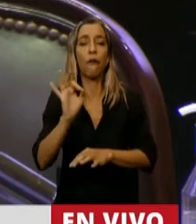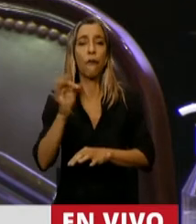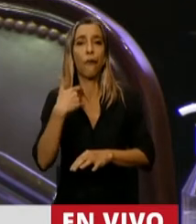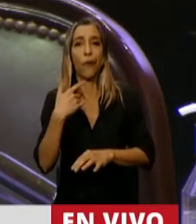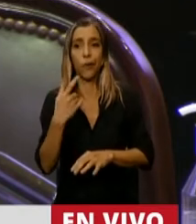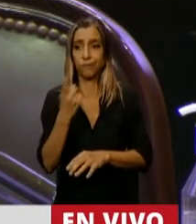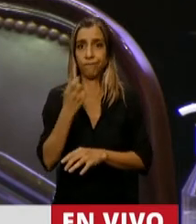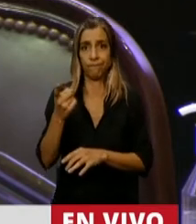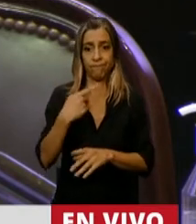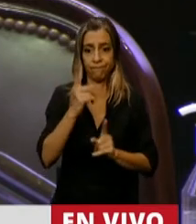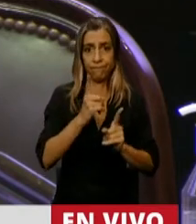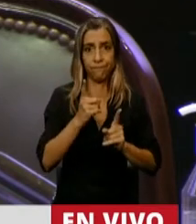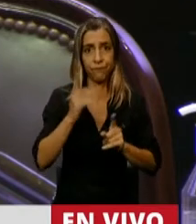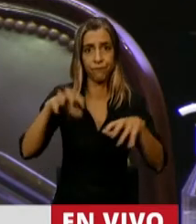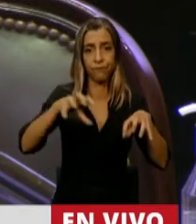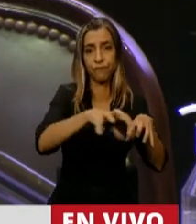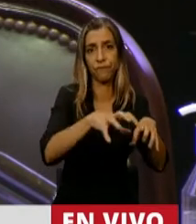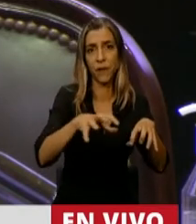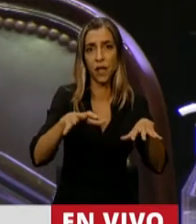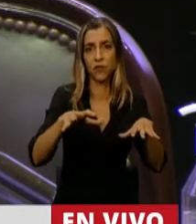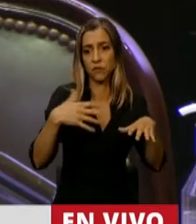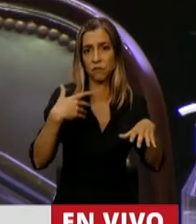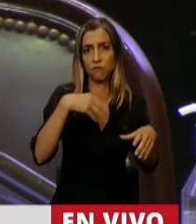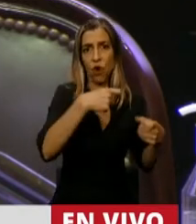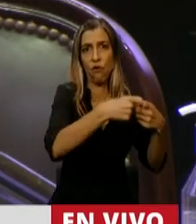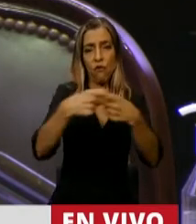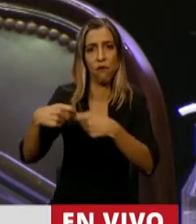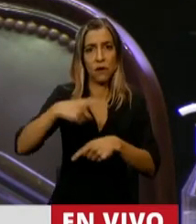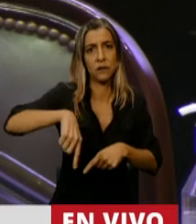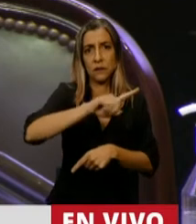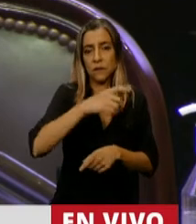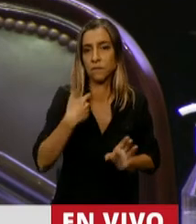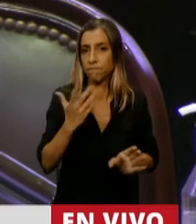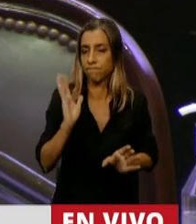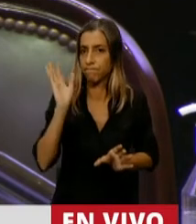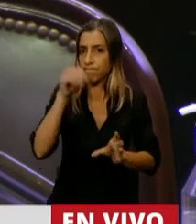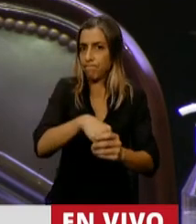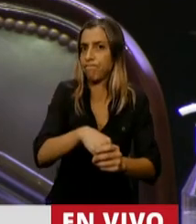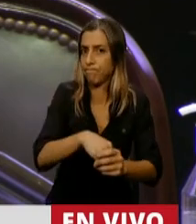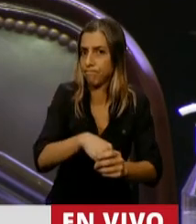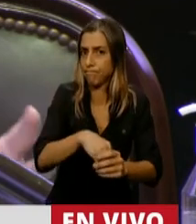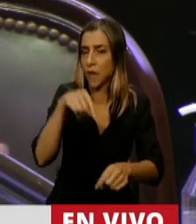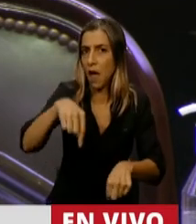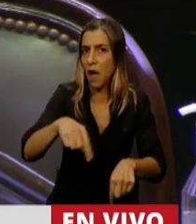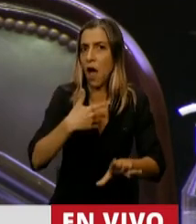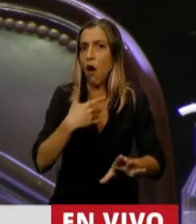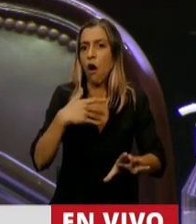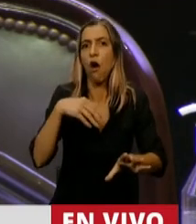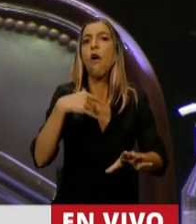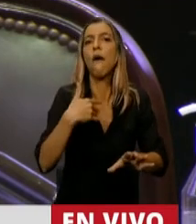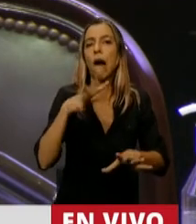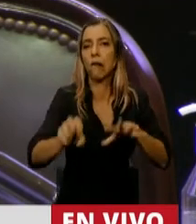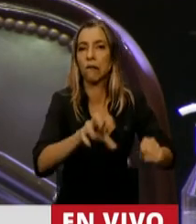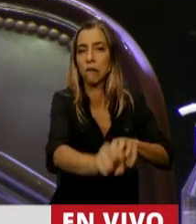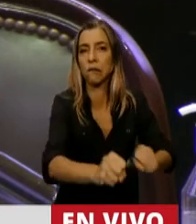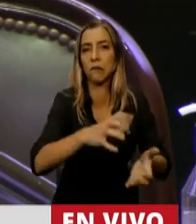de distintas organizaciones sociales en la intrusión de distintos terrenos a lo largo